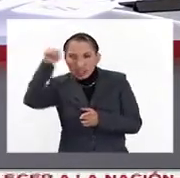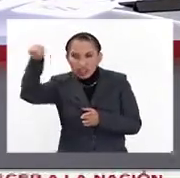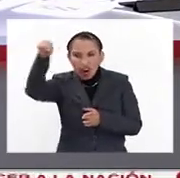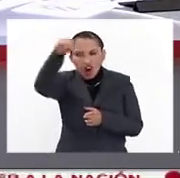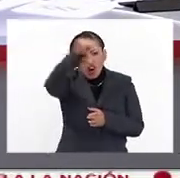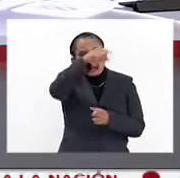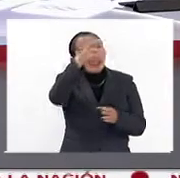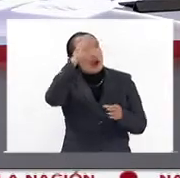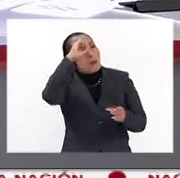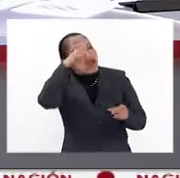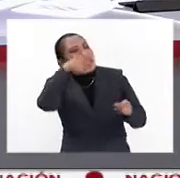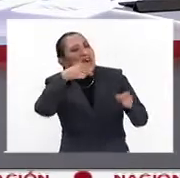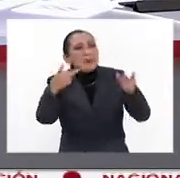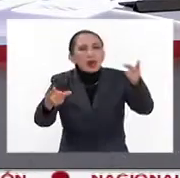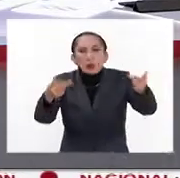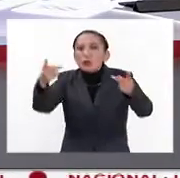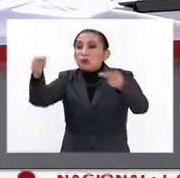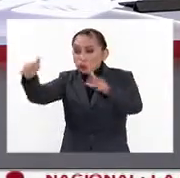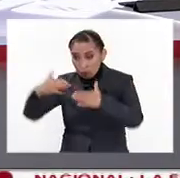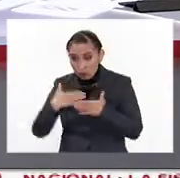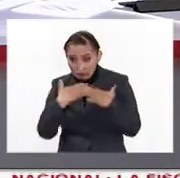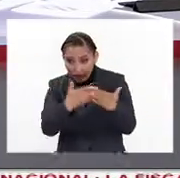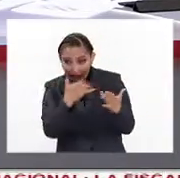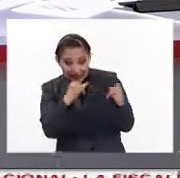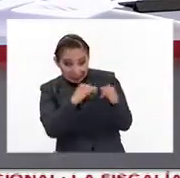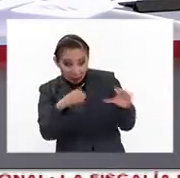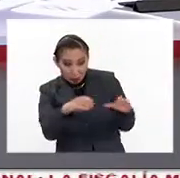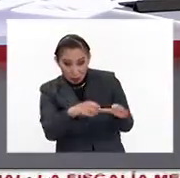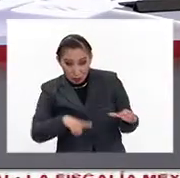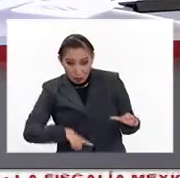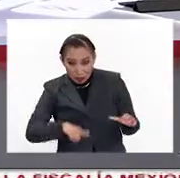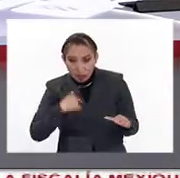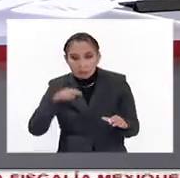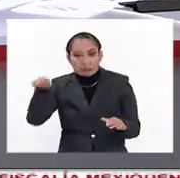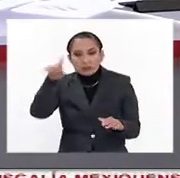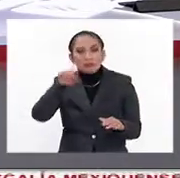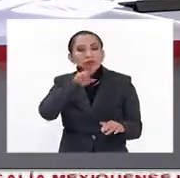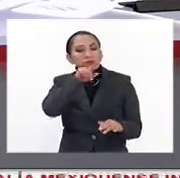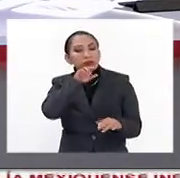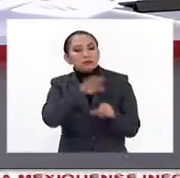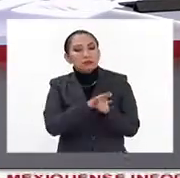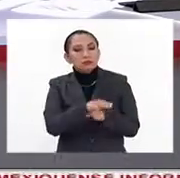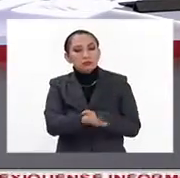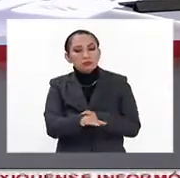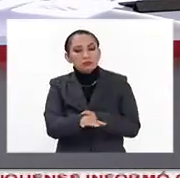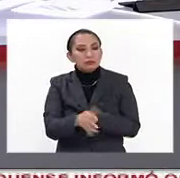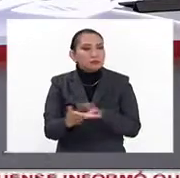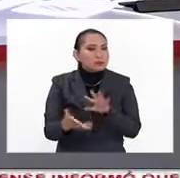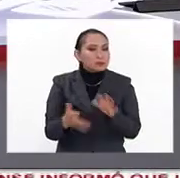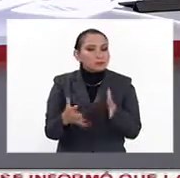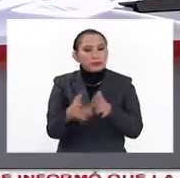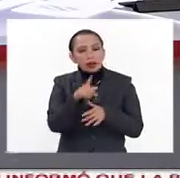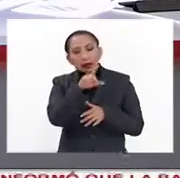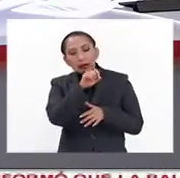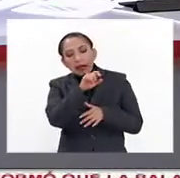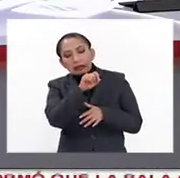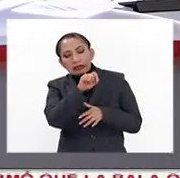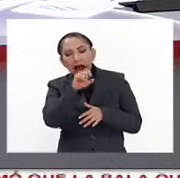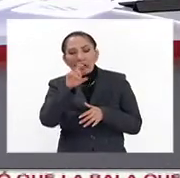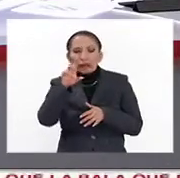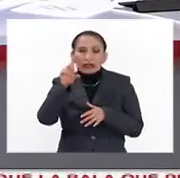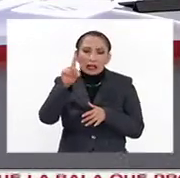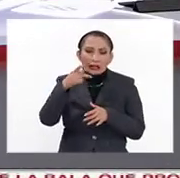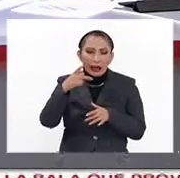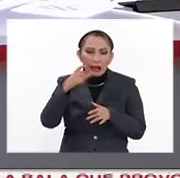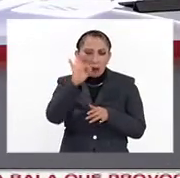pública, confianza en instituciones, nos preocupa mucho, es el que entre 20 y 30% de